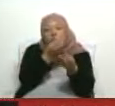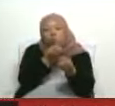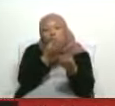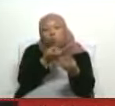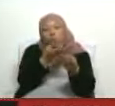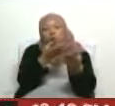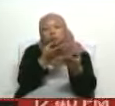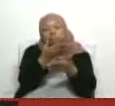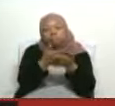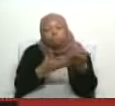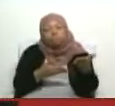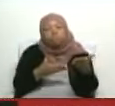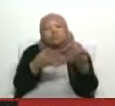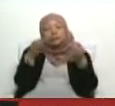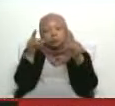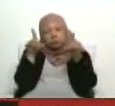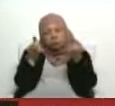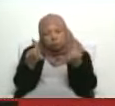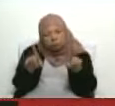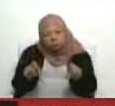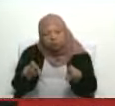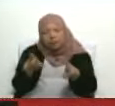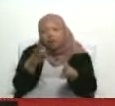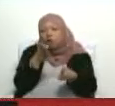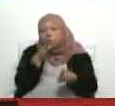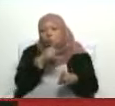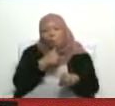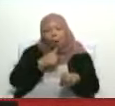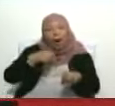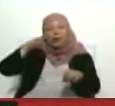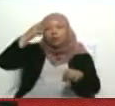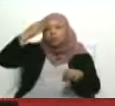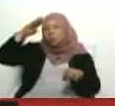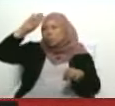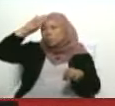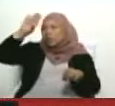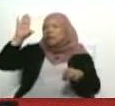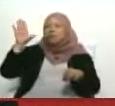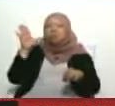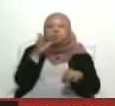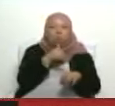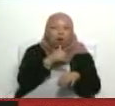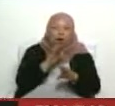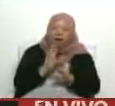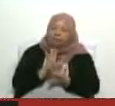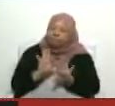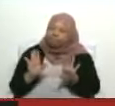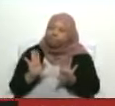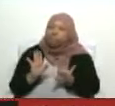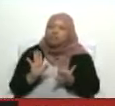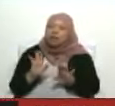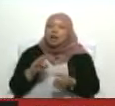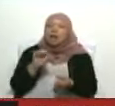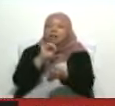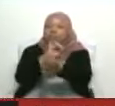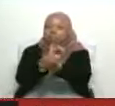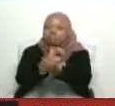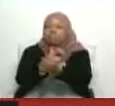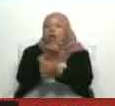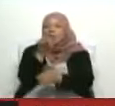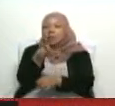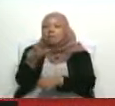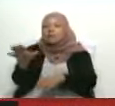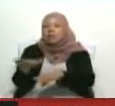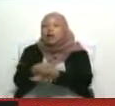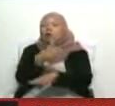con elementos de convicción que no dejan dudas, se han dado todas estas detenciones y también,